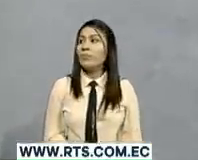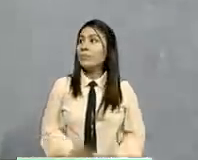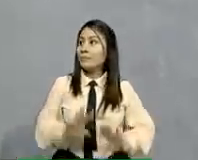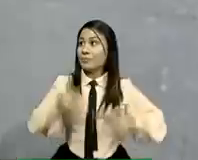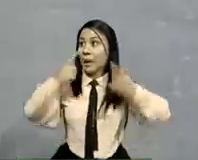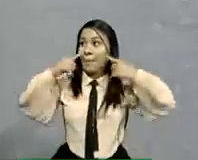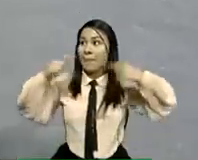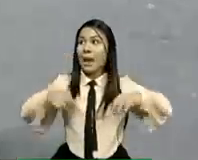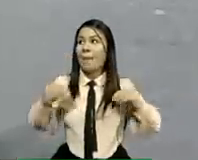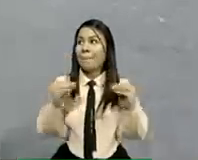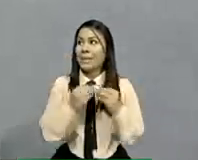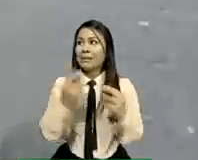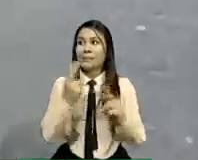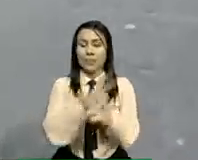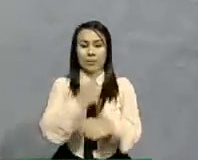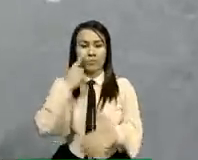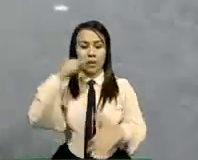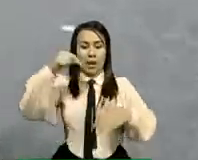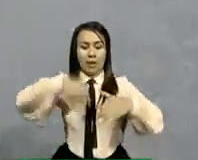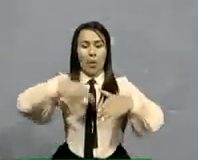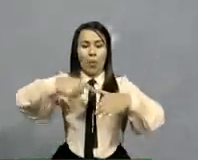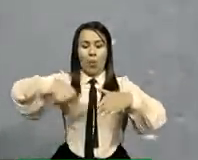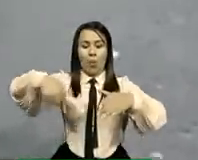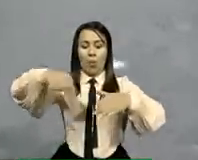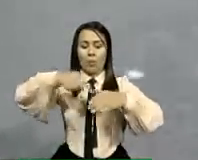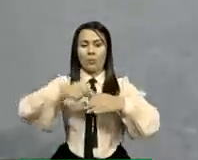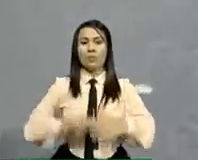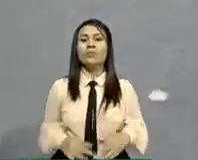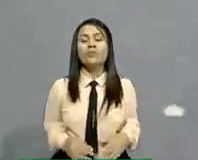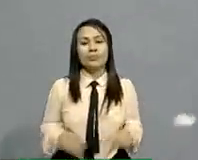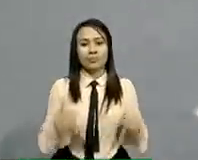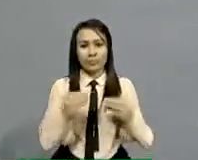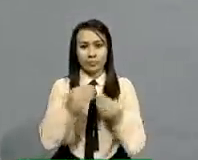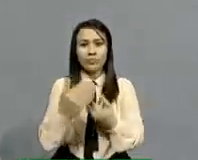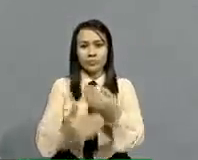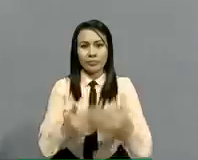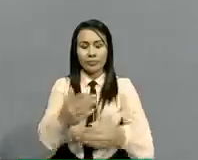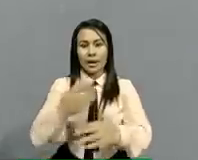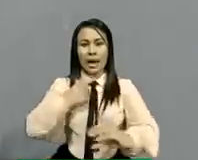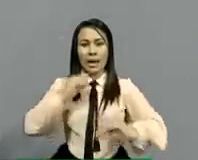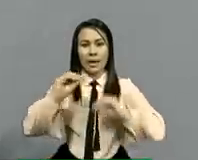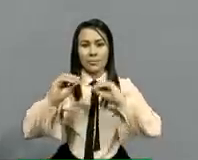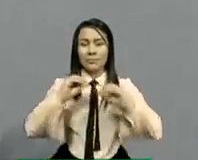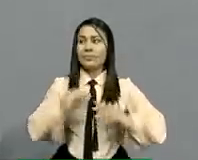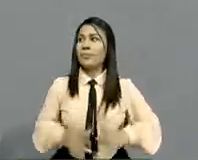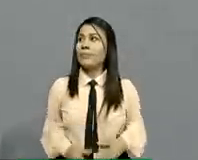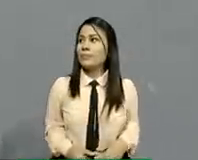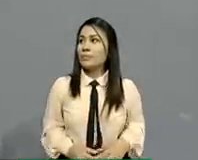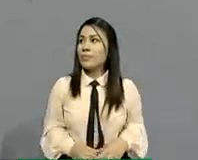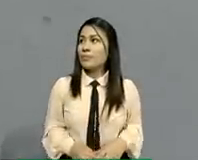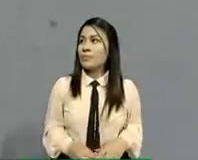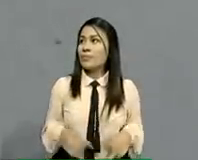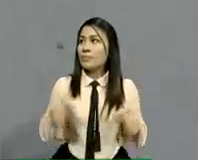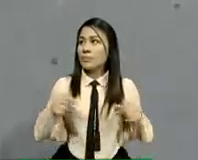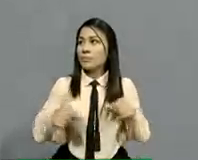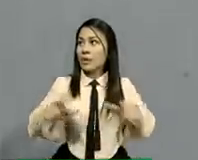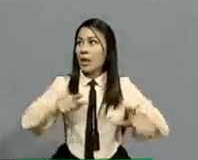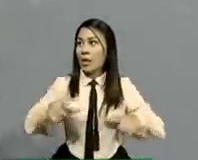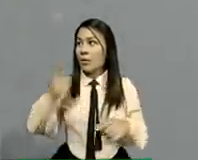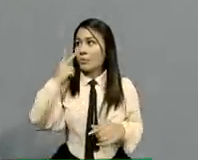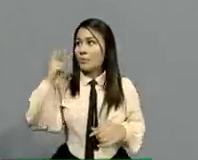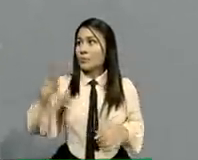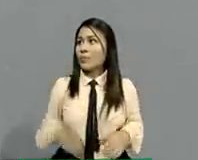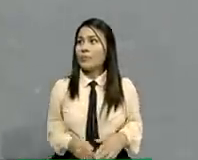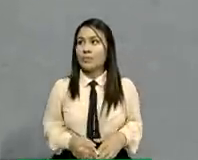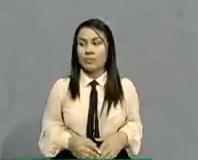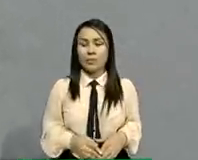otro de los baches, otro de los huecos que se han formado. Más adelante existen, y esto ocurre en mitad de la vía, y